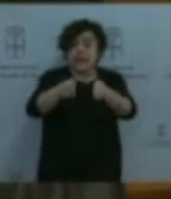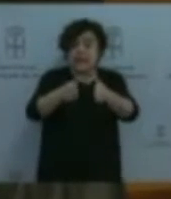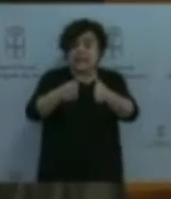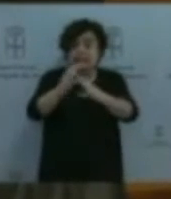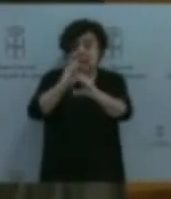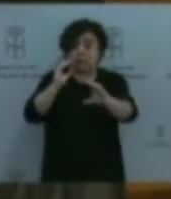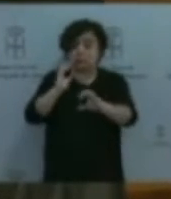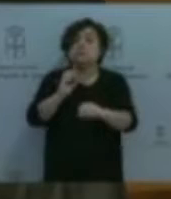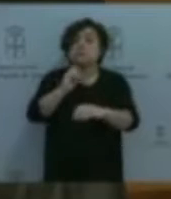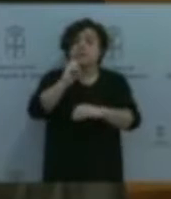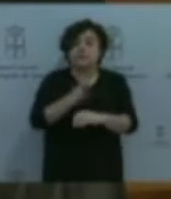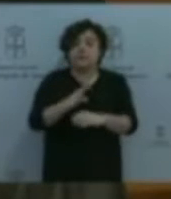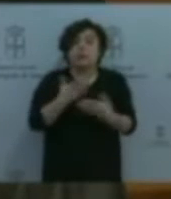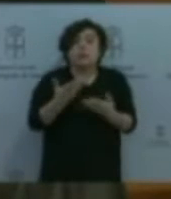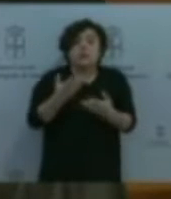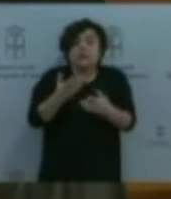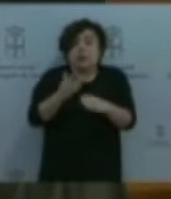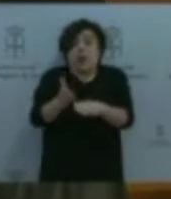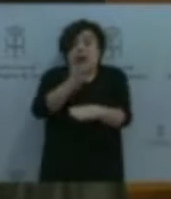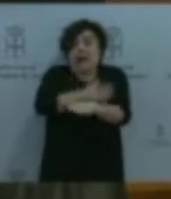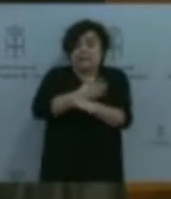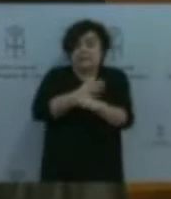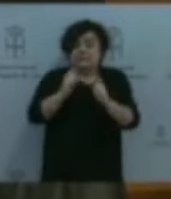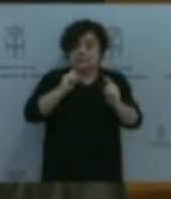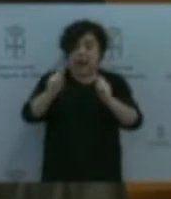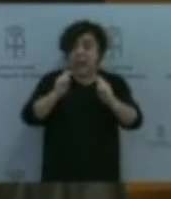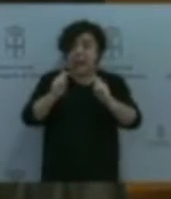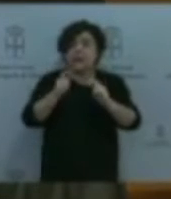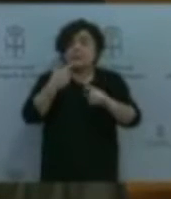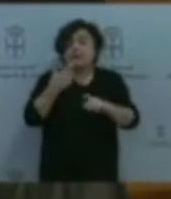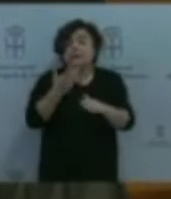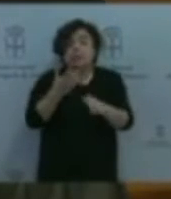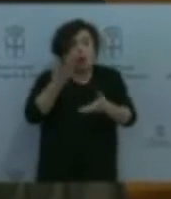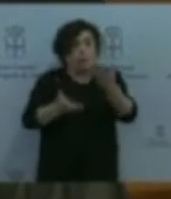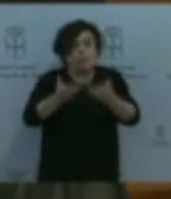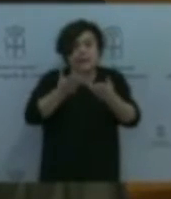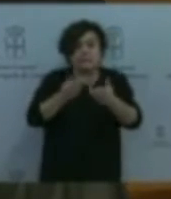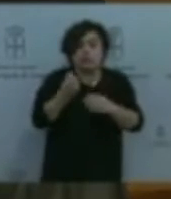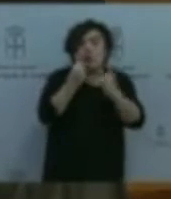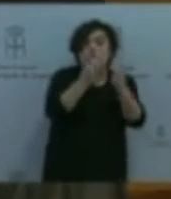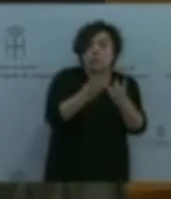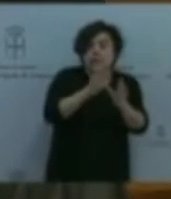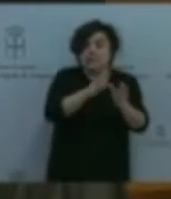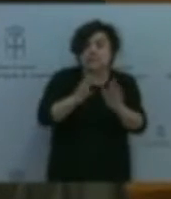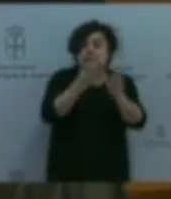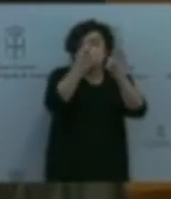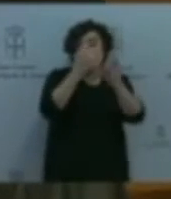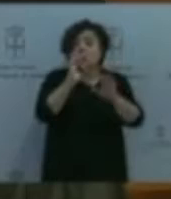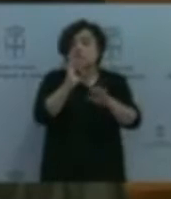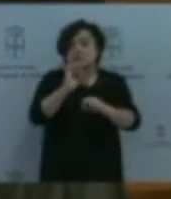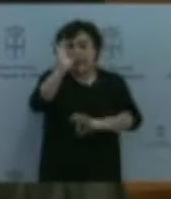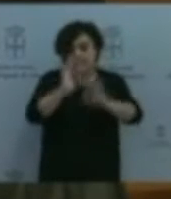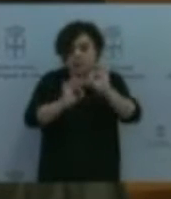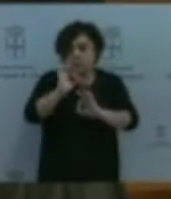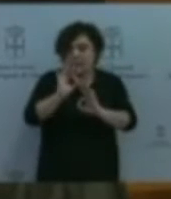estas cifras y una reposición de servicios en este momento del entorno del 80%, a nadie se le escapa el déficit económico en el que se